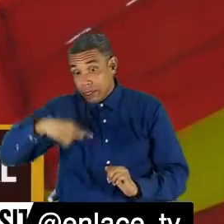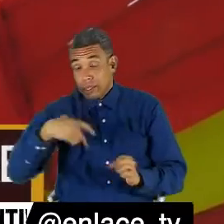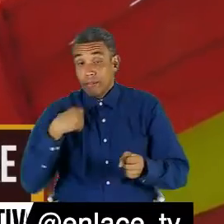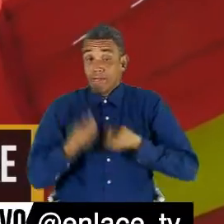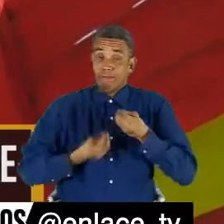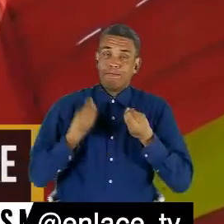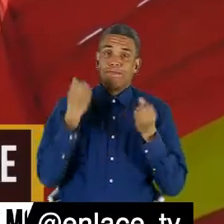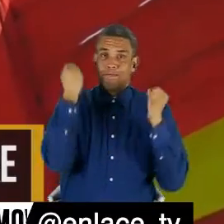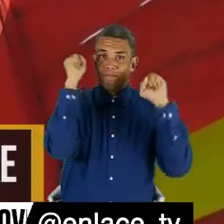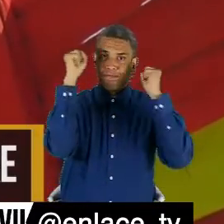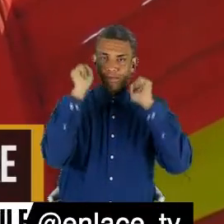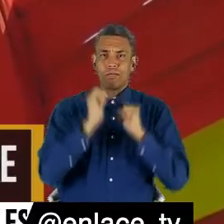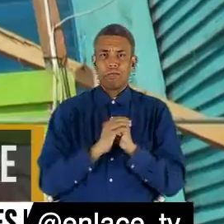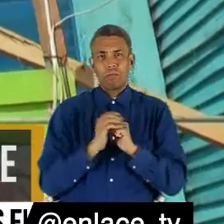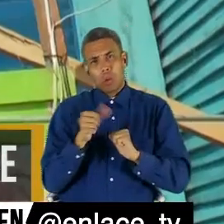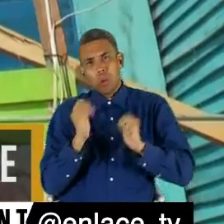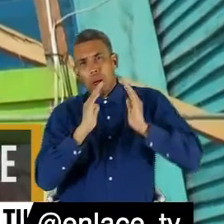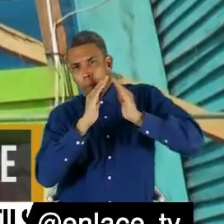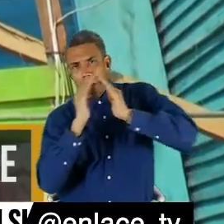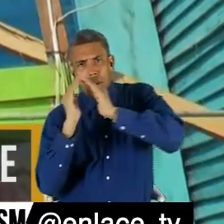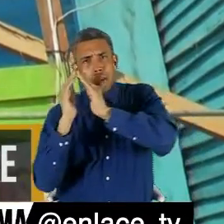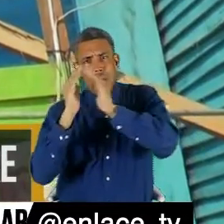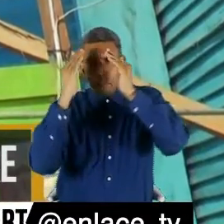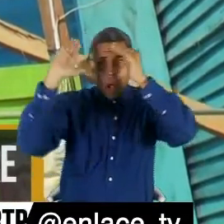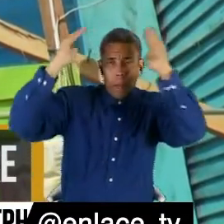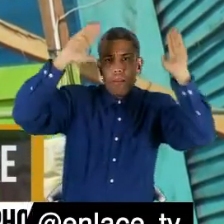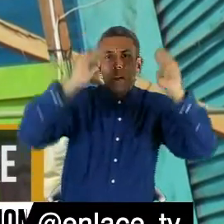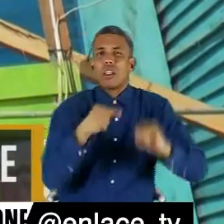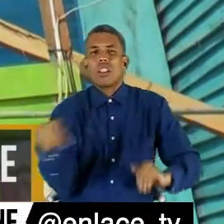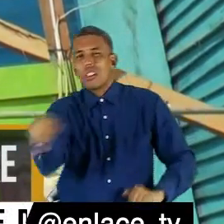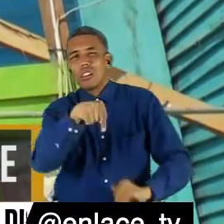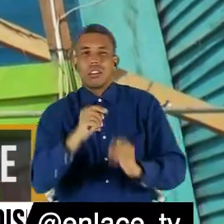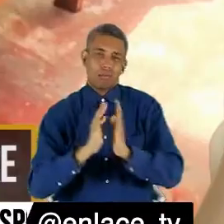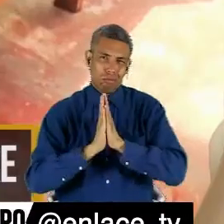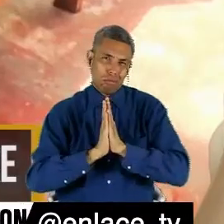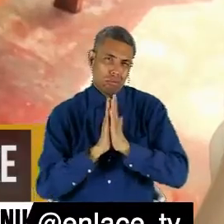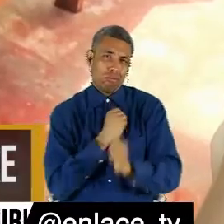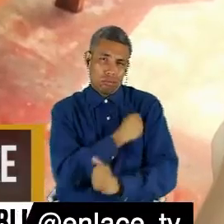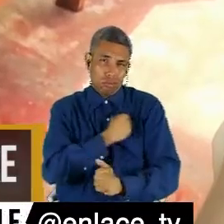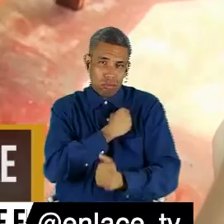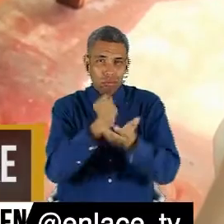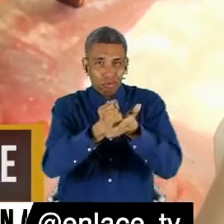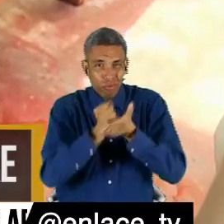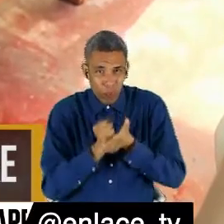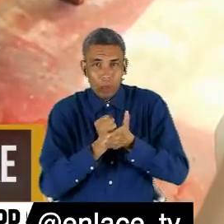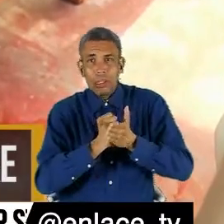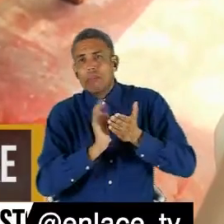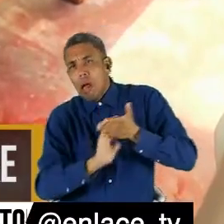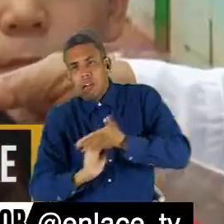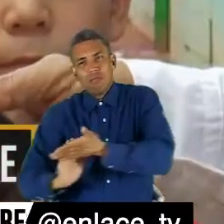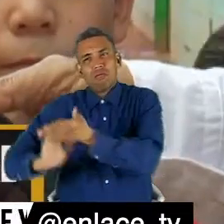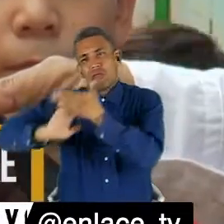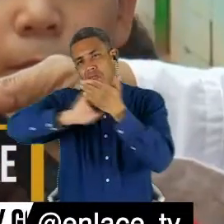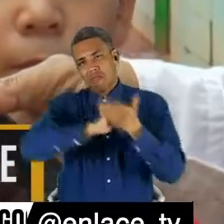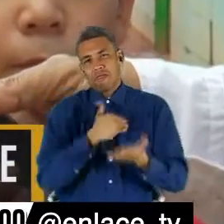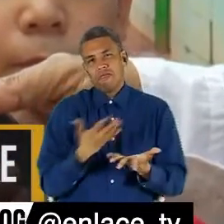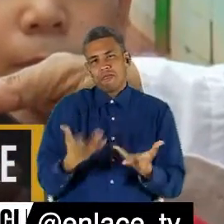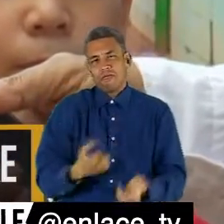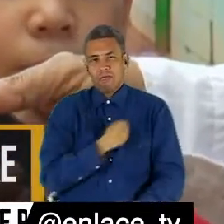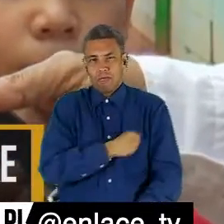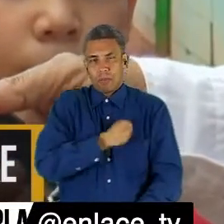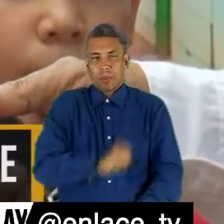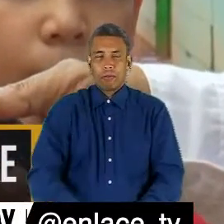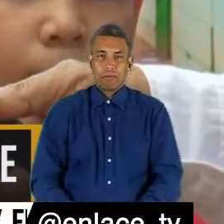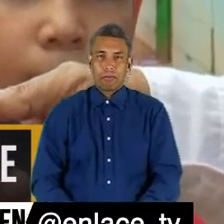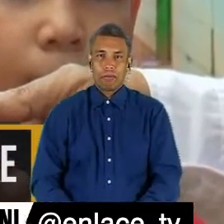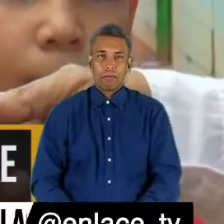en menor impacto fueron afectadas por la brisa. Los damnificados claman por el apoyo oficial para reconstruir sus viviendas. Pues sí, siempre en la